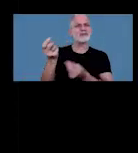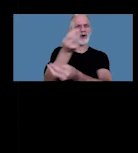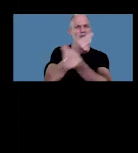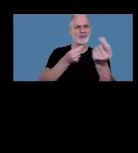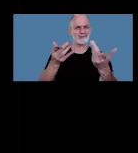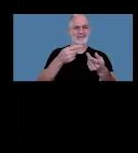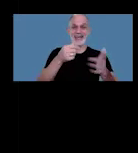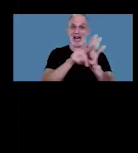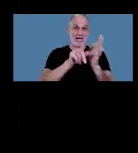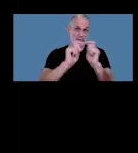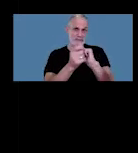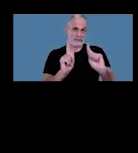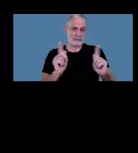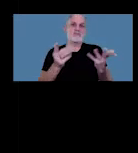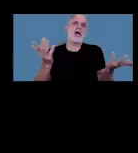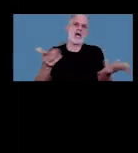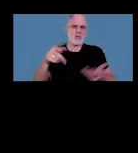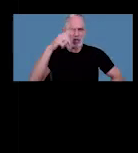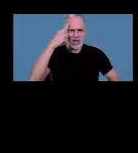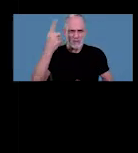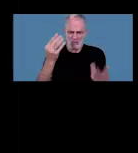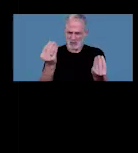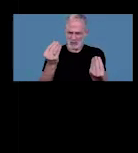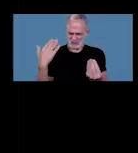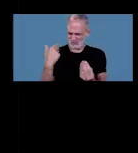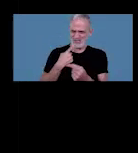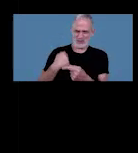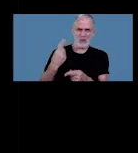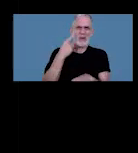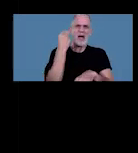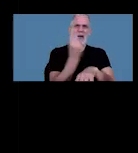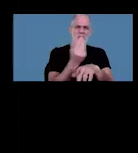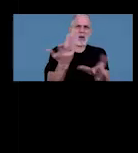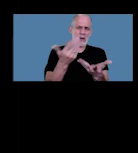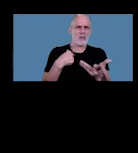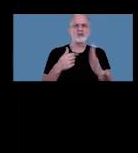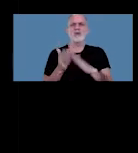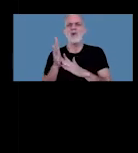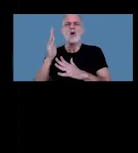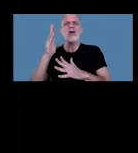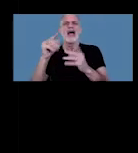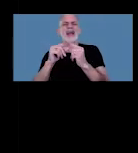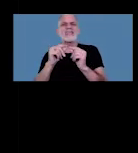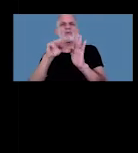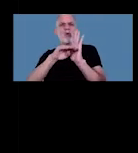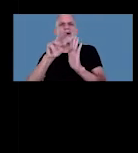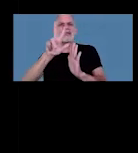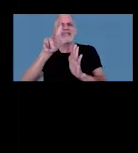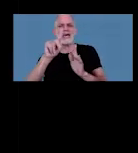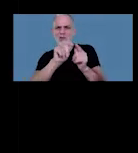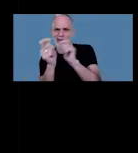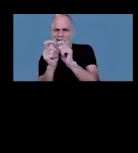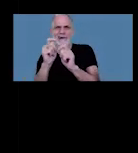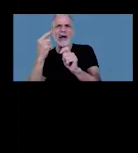ustedes me podrán decir, bueno, bárbaro, pero me acabas de decir que para residencia me voy por el artículo 31 del decreto a ganancias, me voy